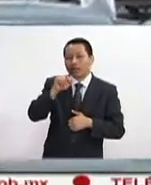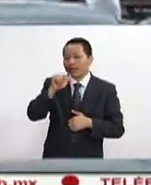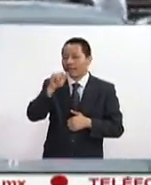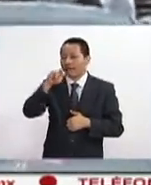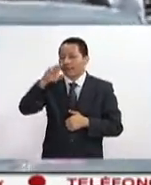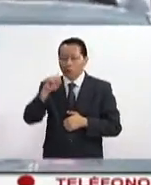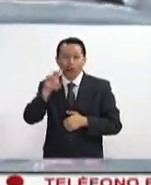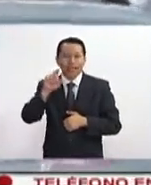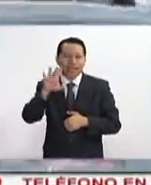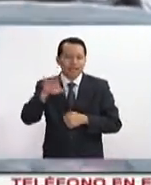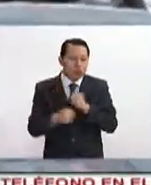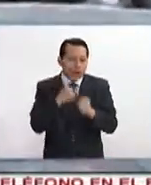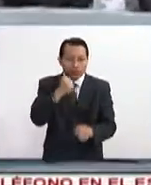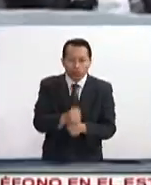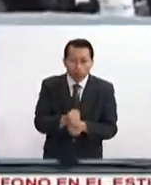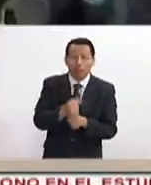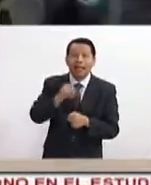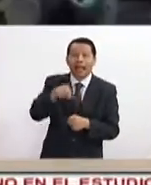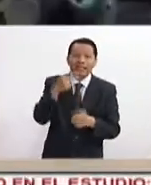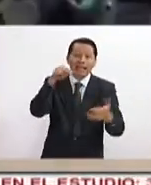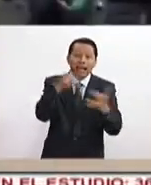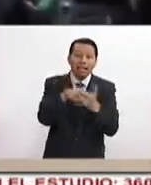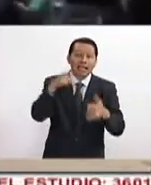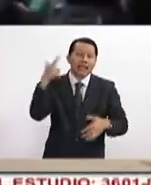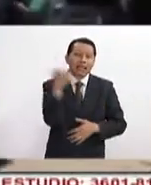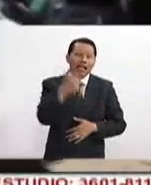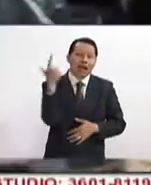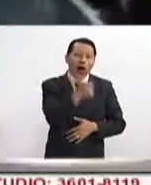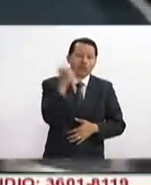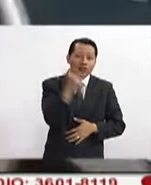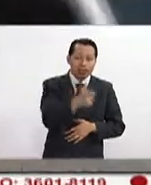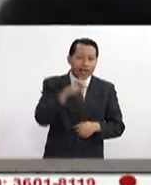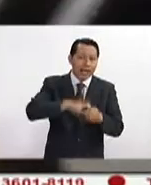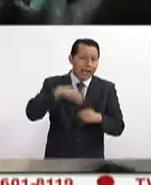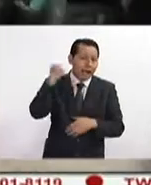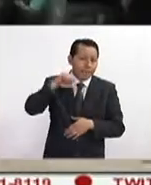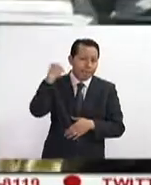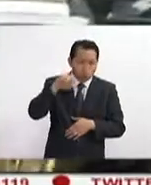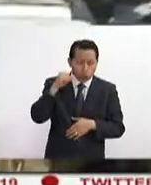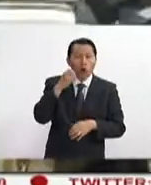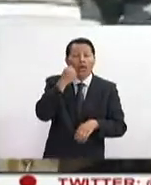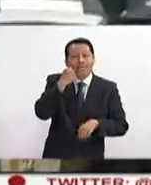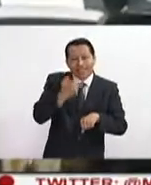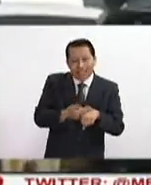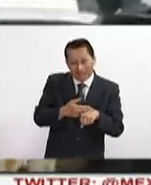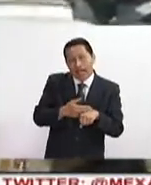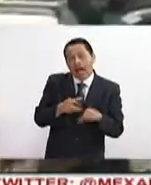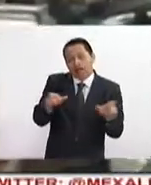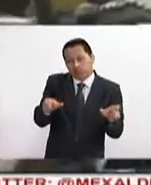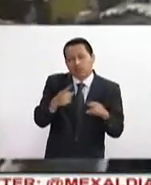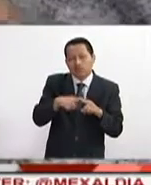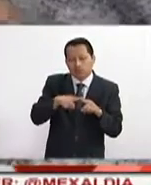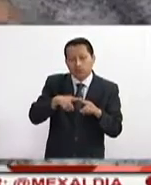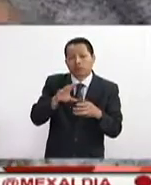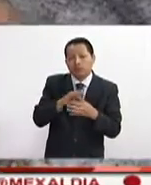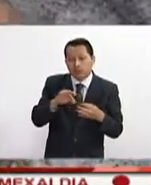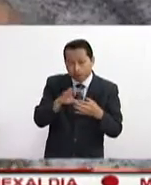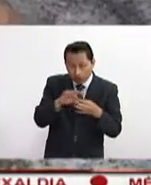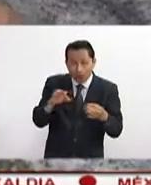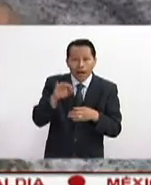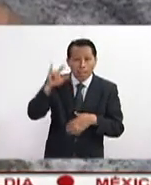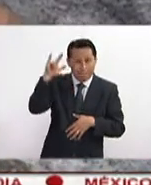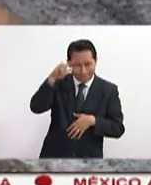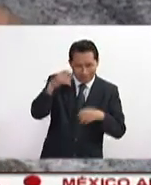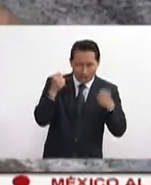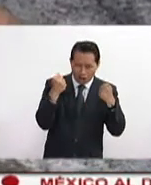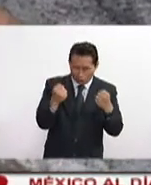N., de 35 años, fue asesinado a tiros en Acapulco. La Secretaría de Seguridad del Estado informó que el cuerpo del piloto